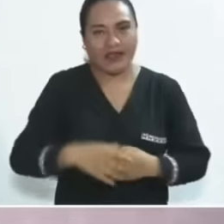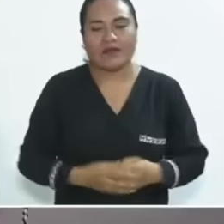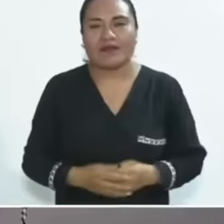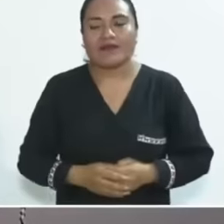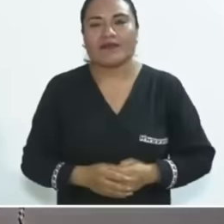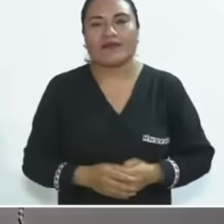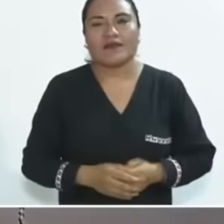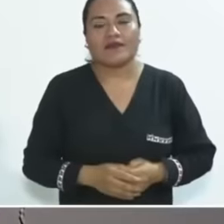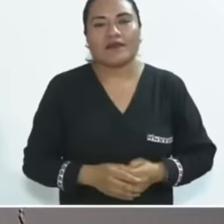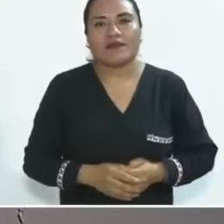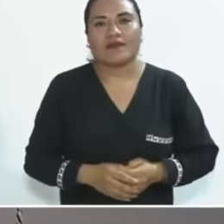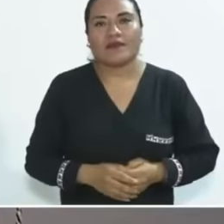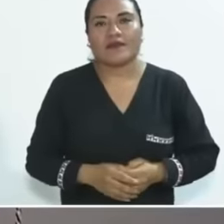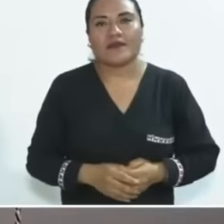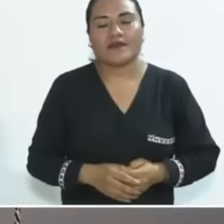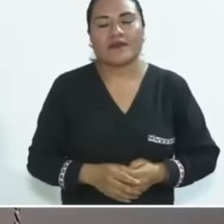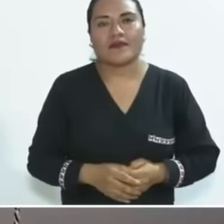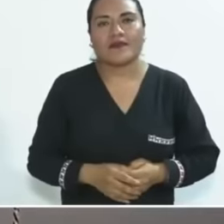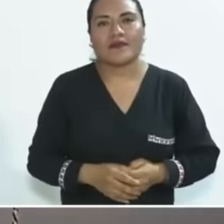creo que